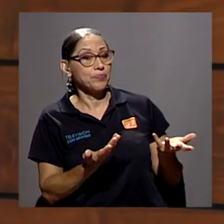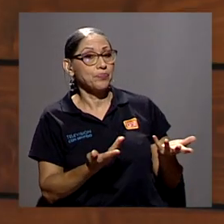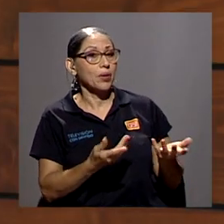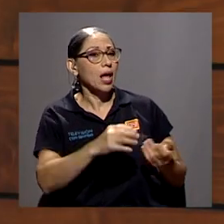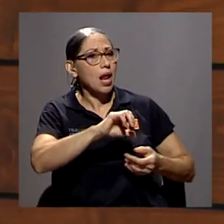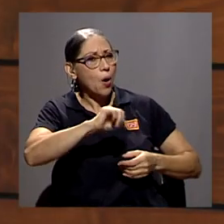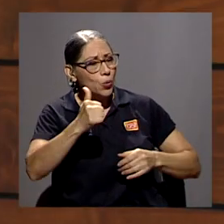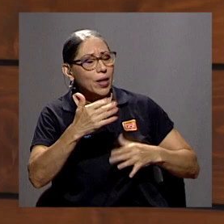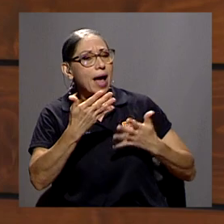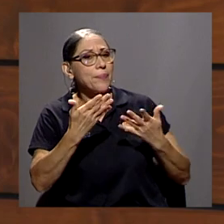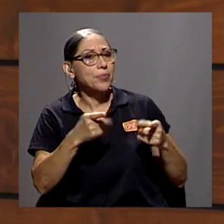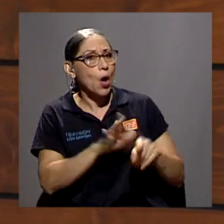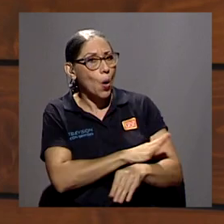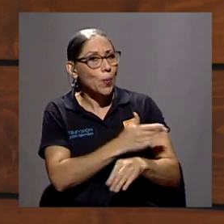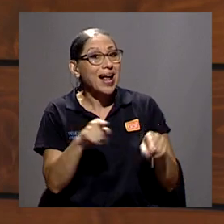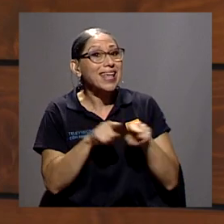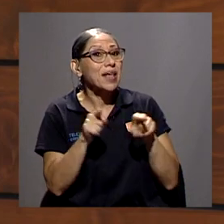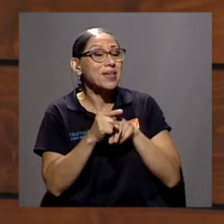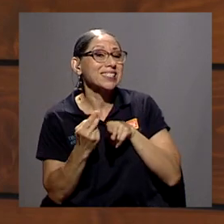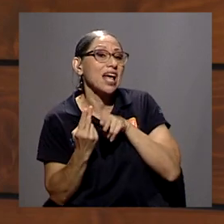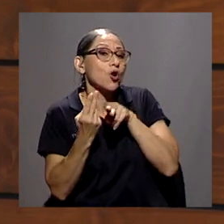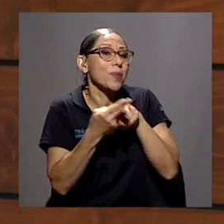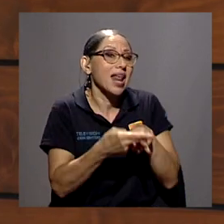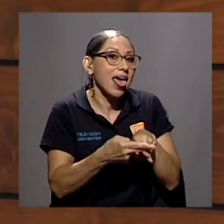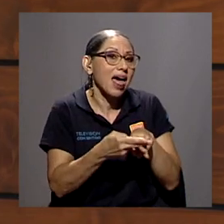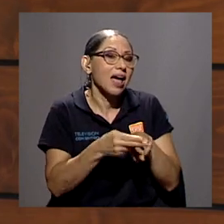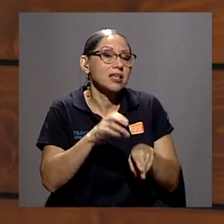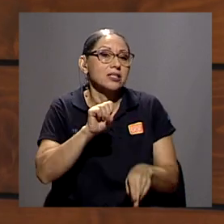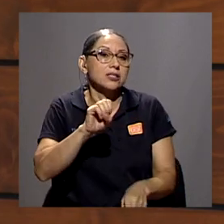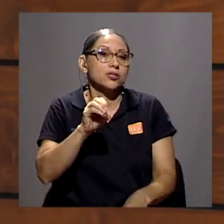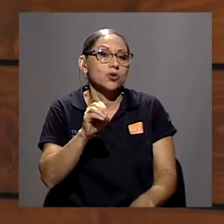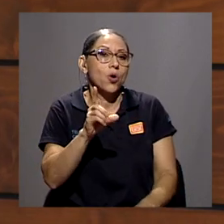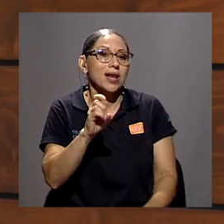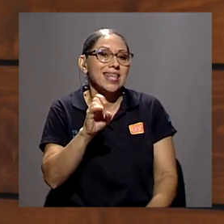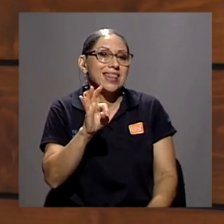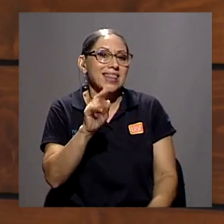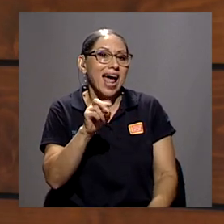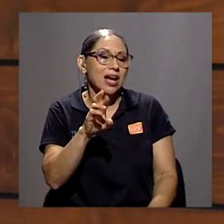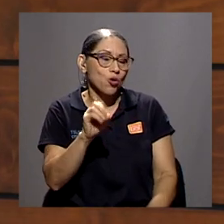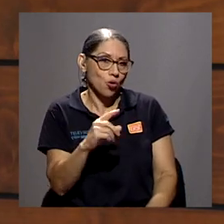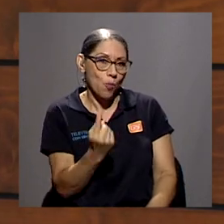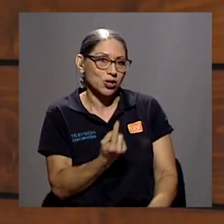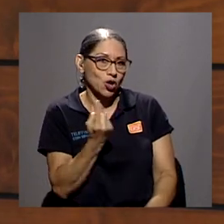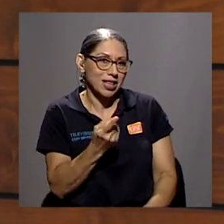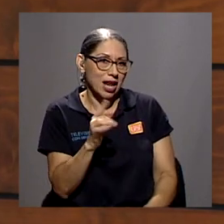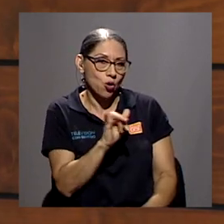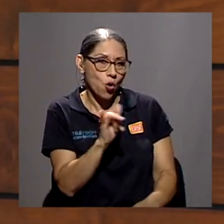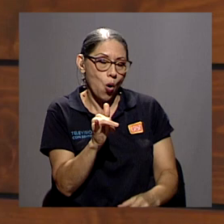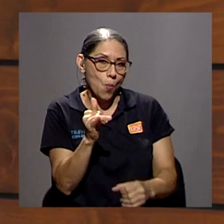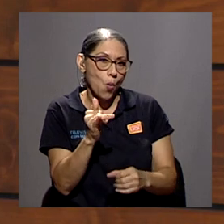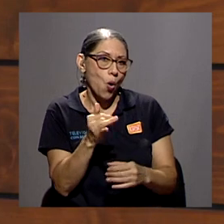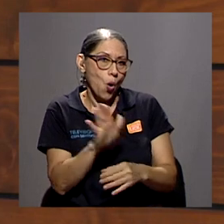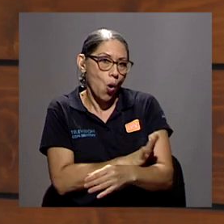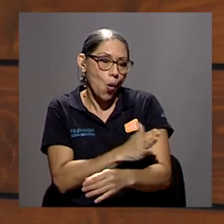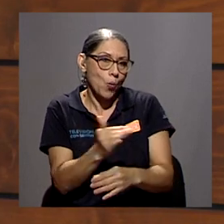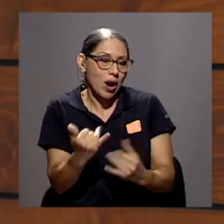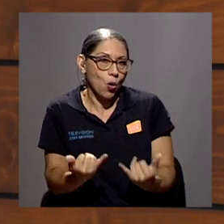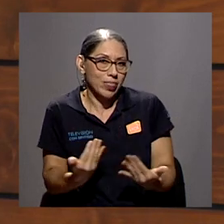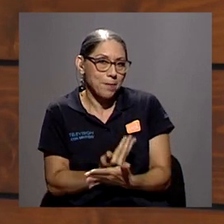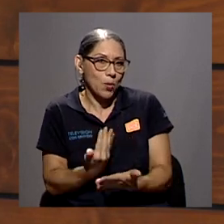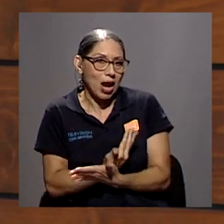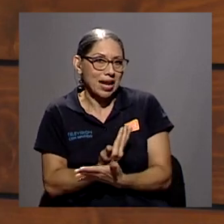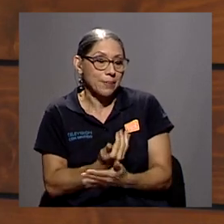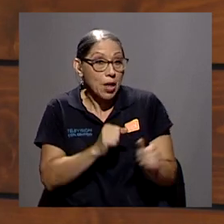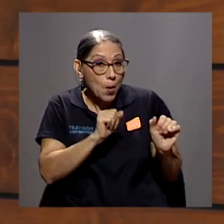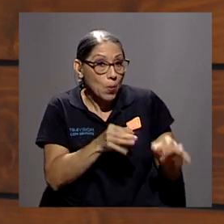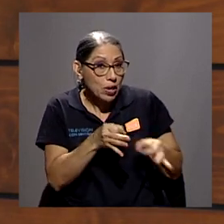obra que además está nominada solitario como obra contemporánea verdad me gustaría un poquito una referencia de una explicación hacia la ciudadanía